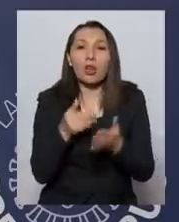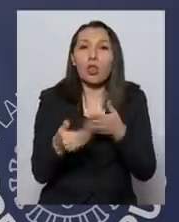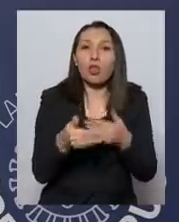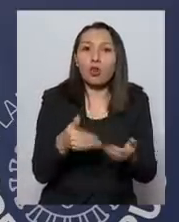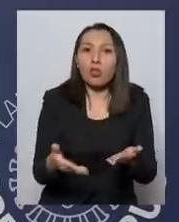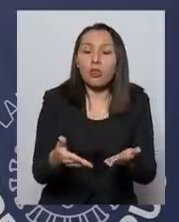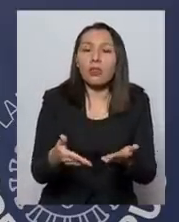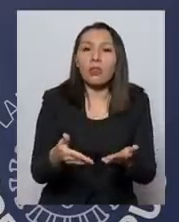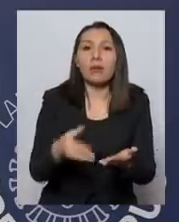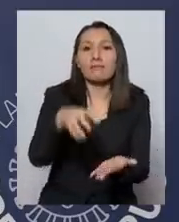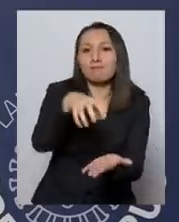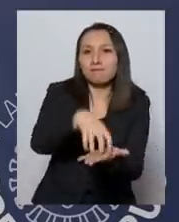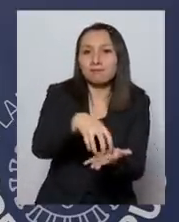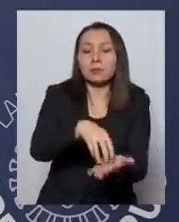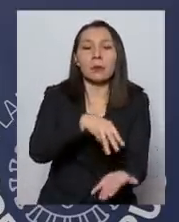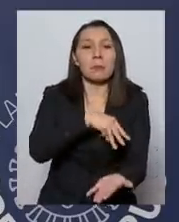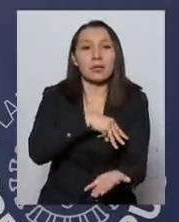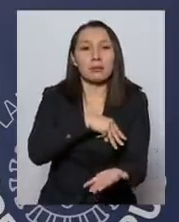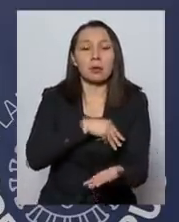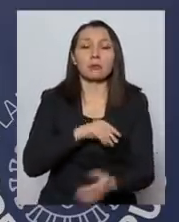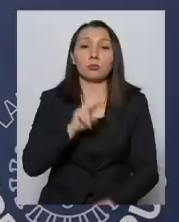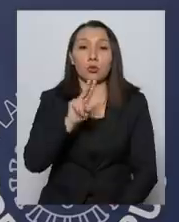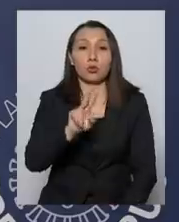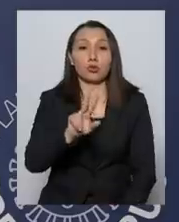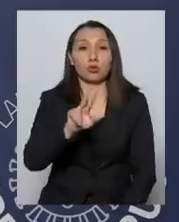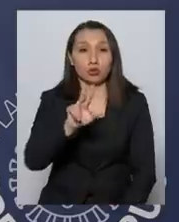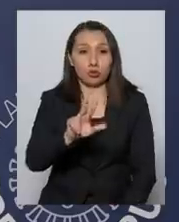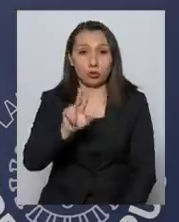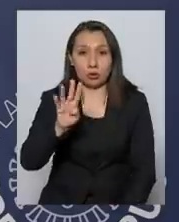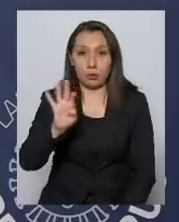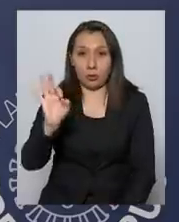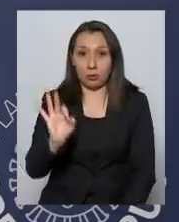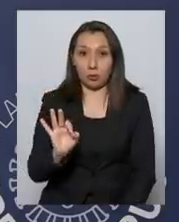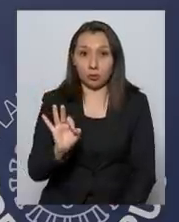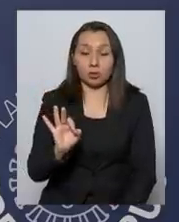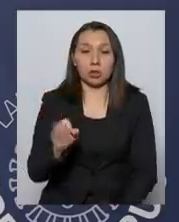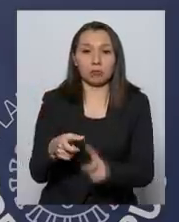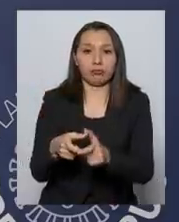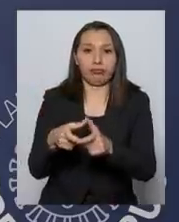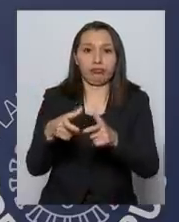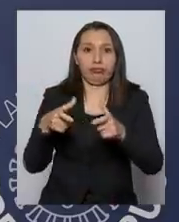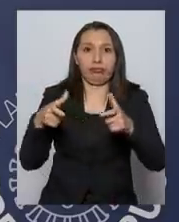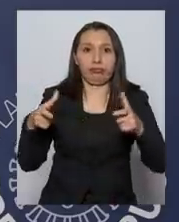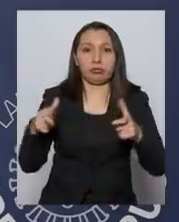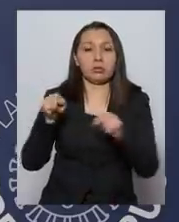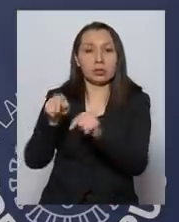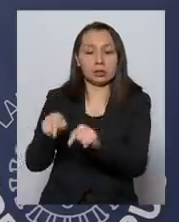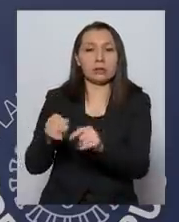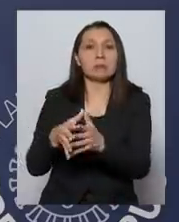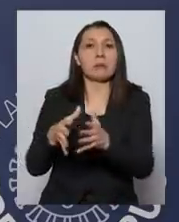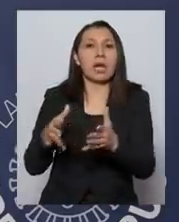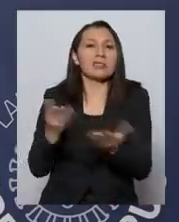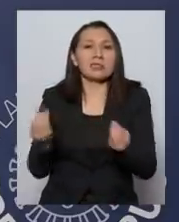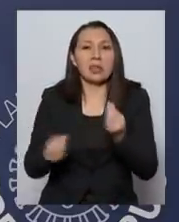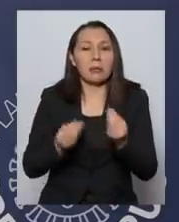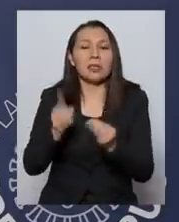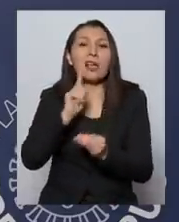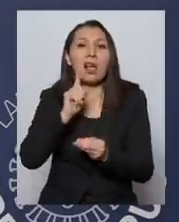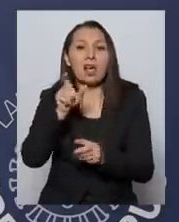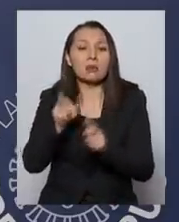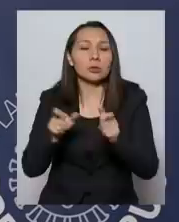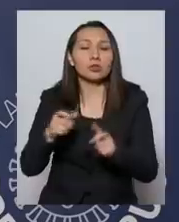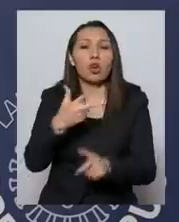la región metropolitana. El 84% del incremento obedece a los